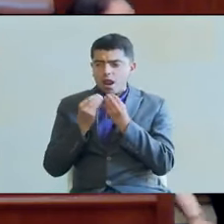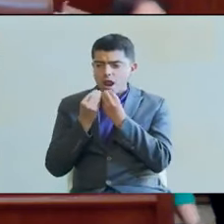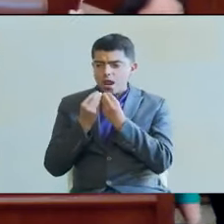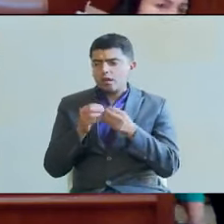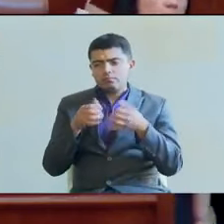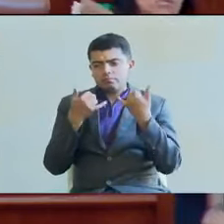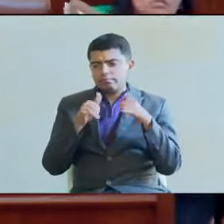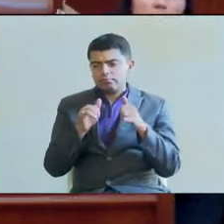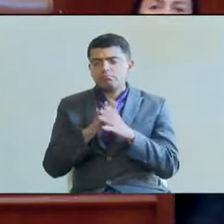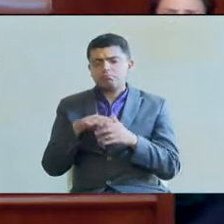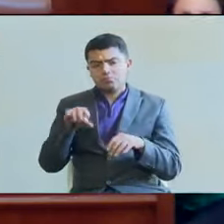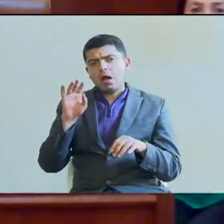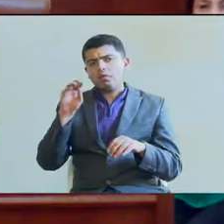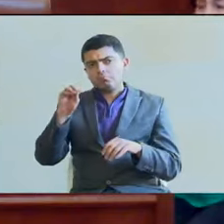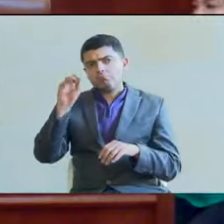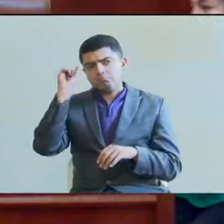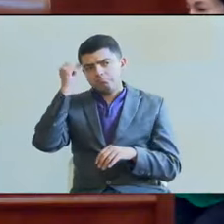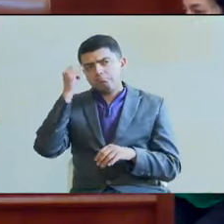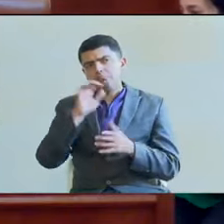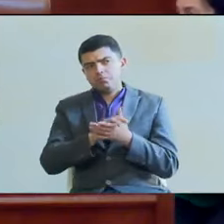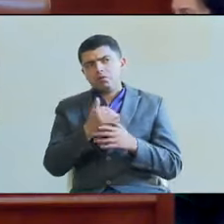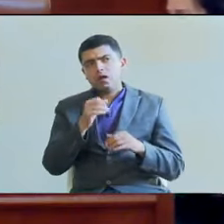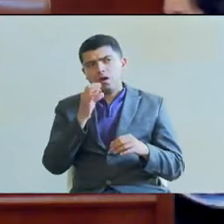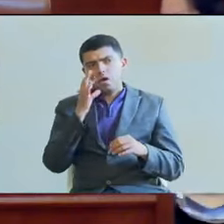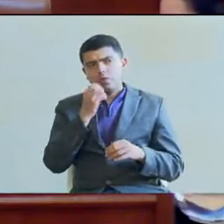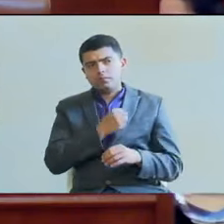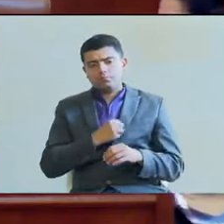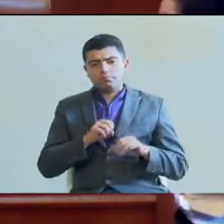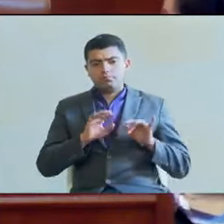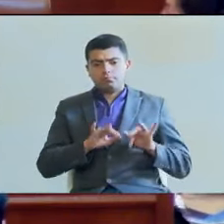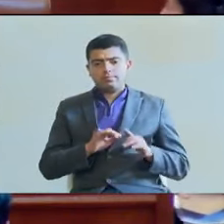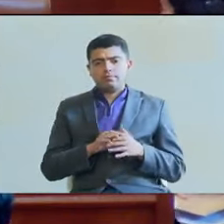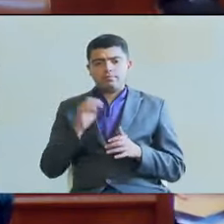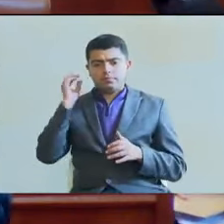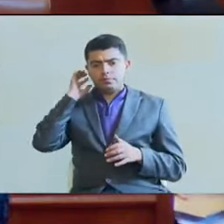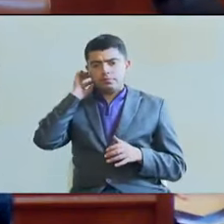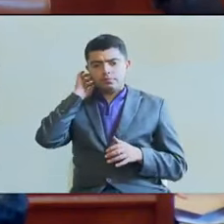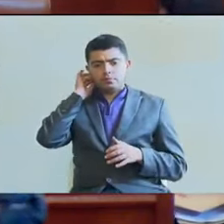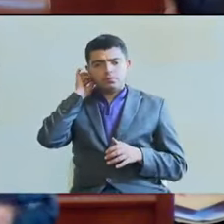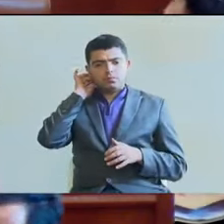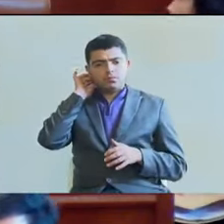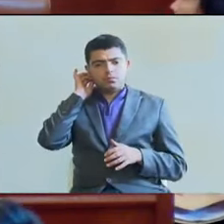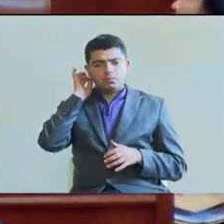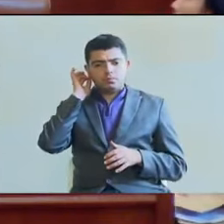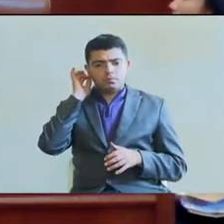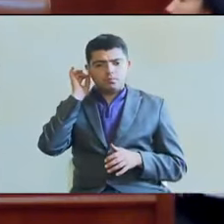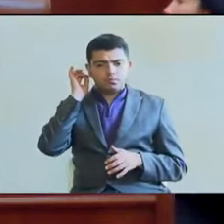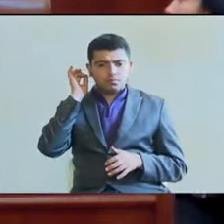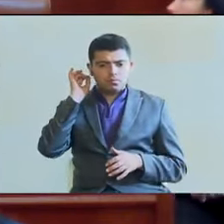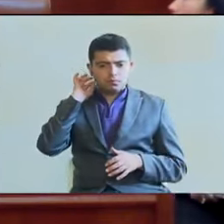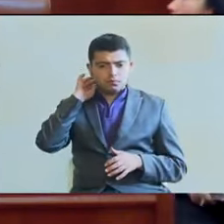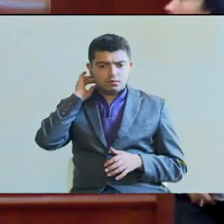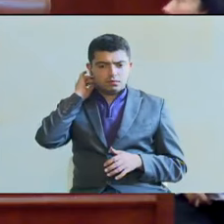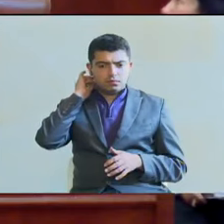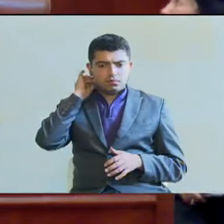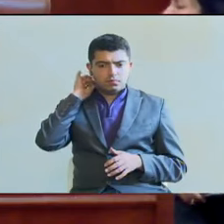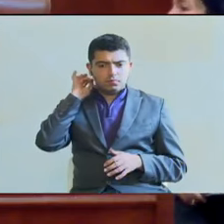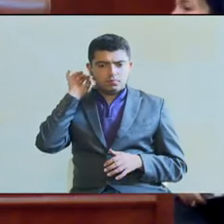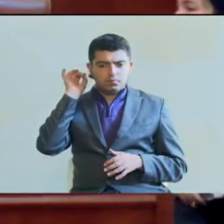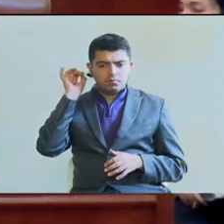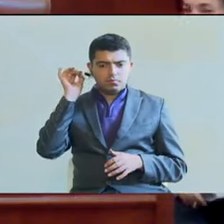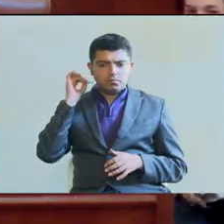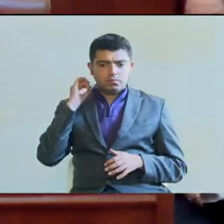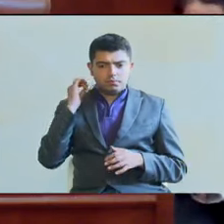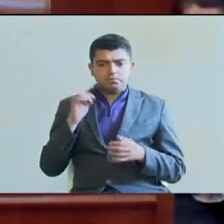secretario Sí señor Entonces como ya se cerró la discusión y se había suspendido y cerrado la votación se vuelve a